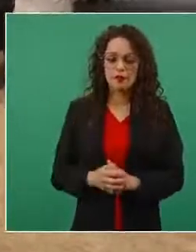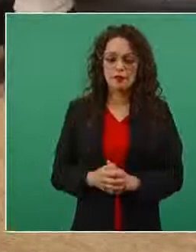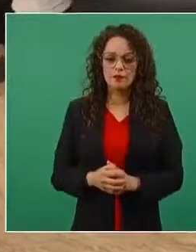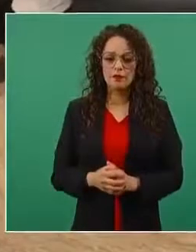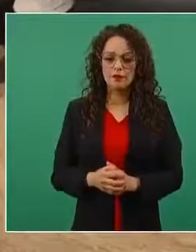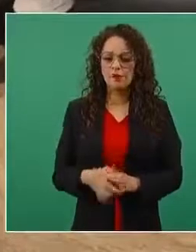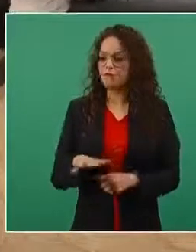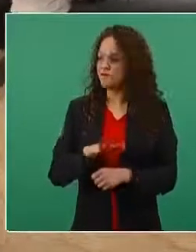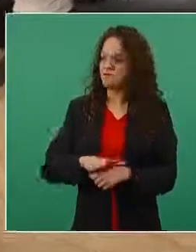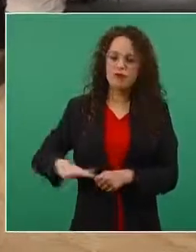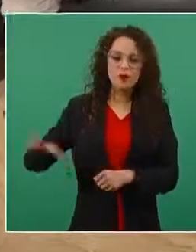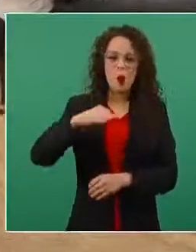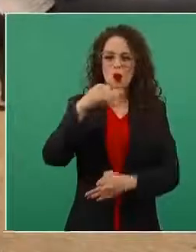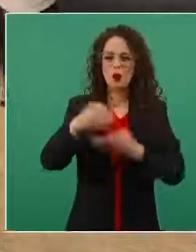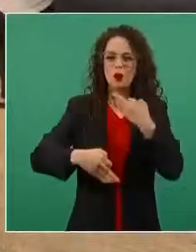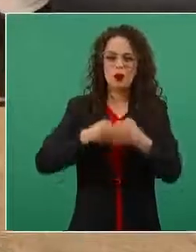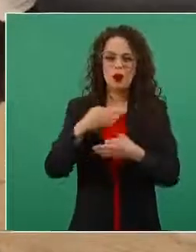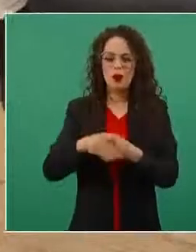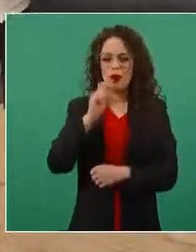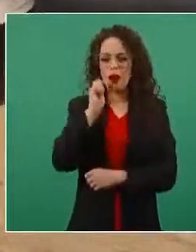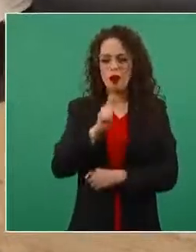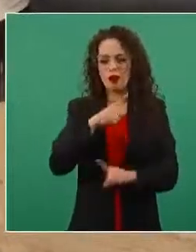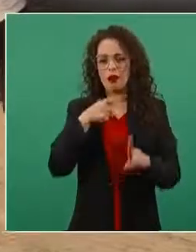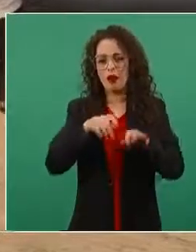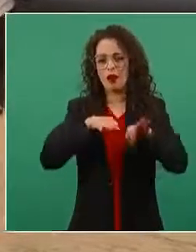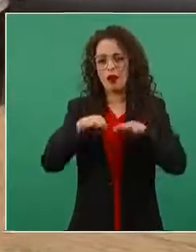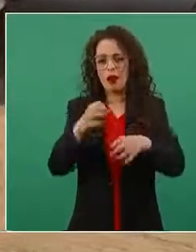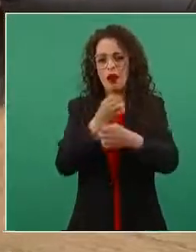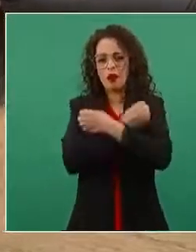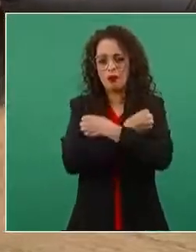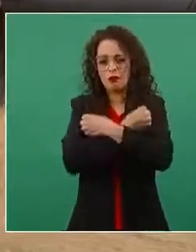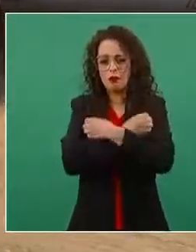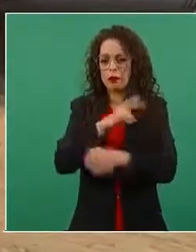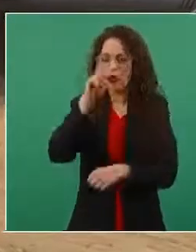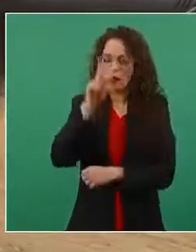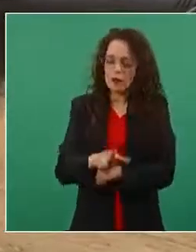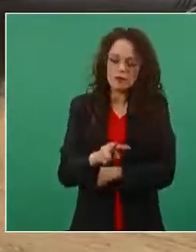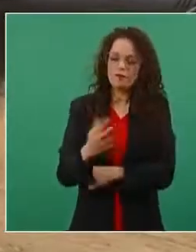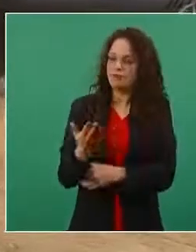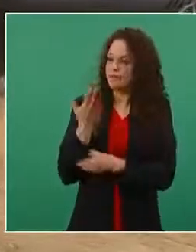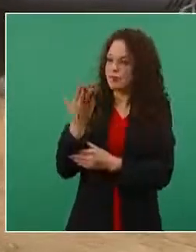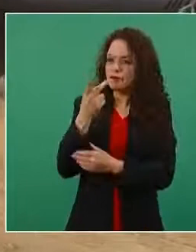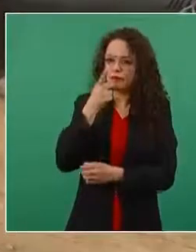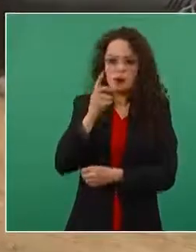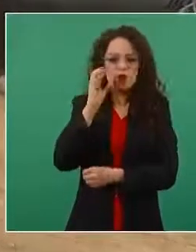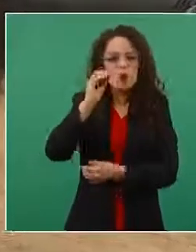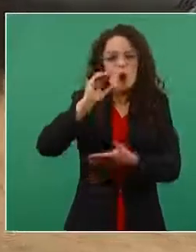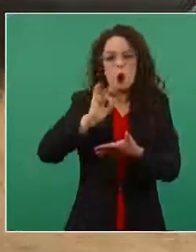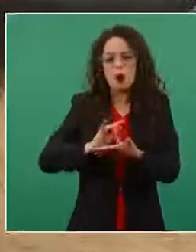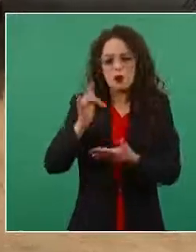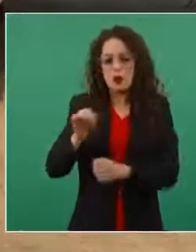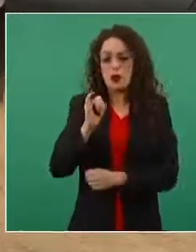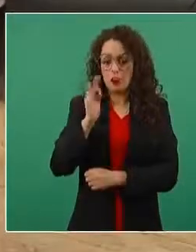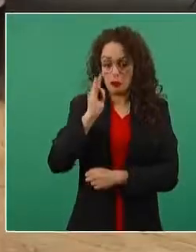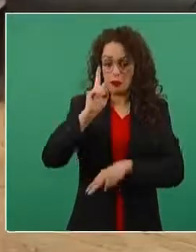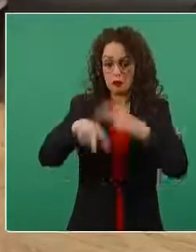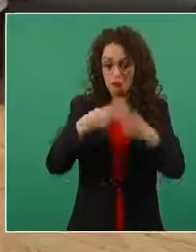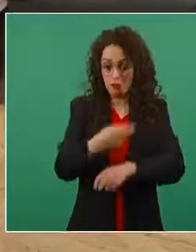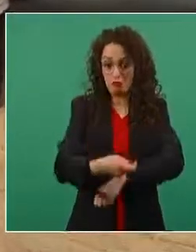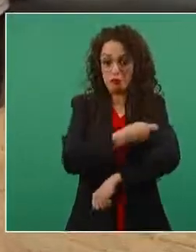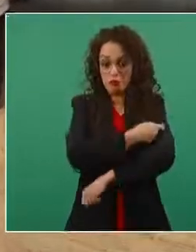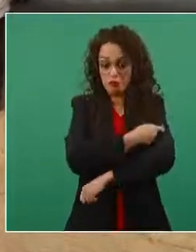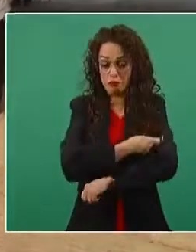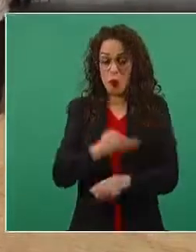maestros y todo el personal del sector educativo por los niveles, muy agradecidos, muy participativos y ya preparándonos